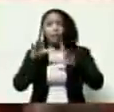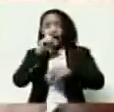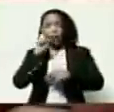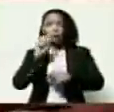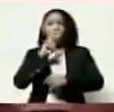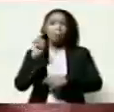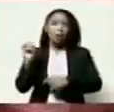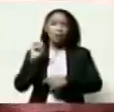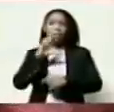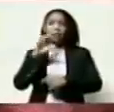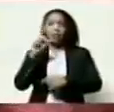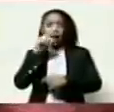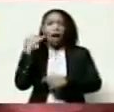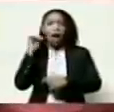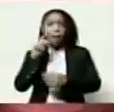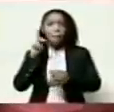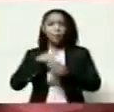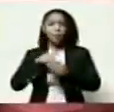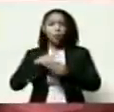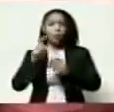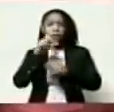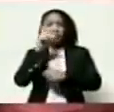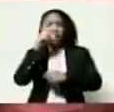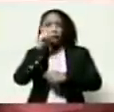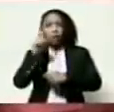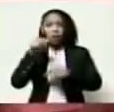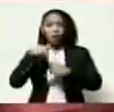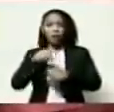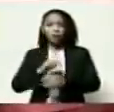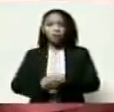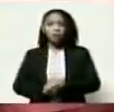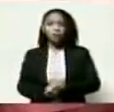petróleo para 100 años aquí.